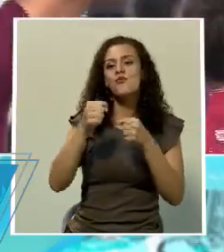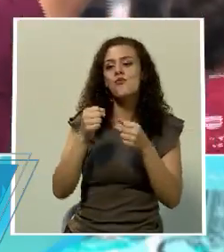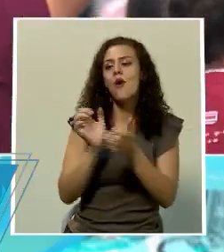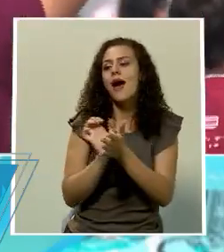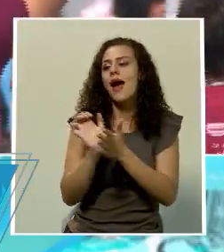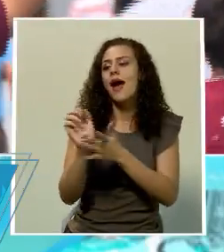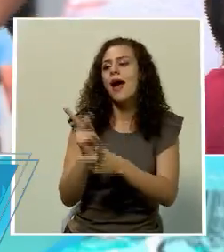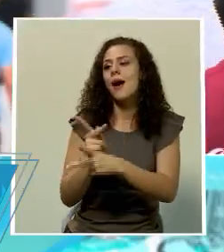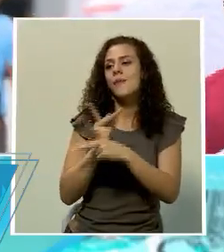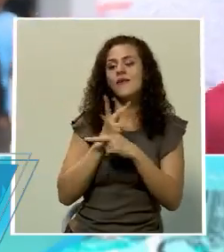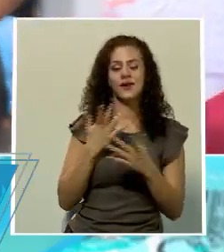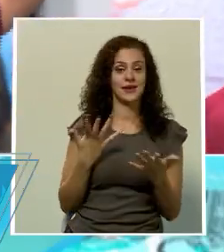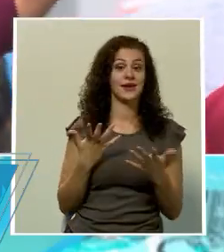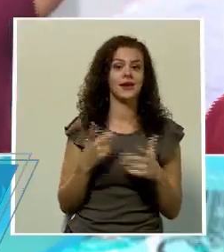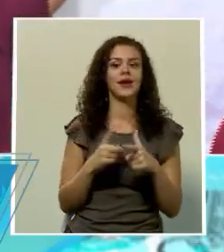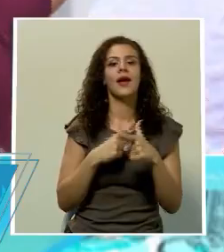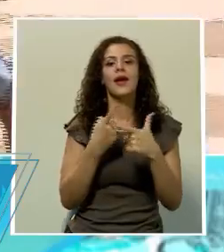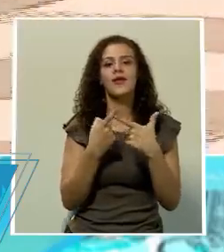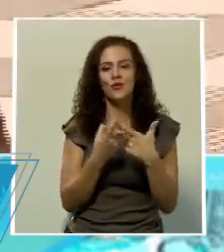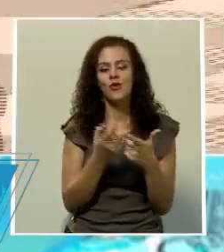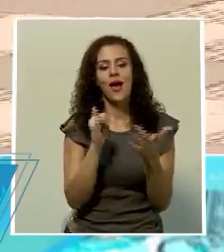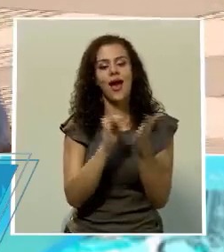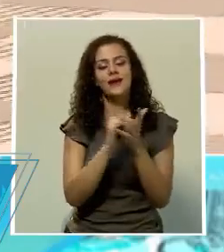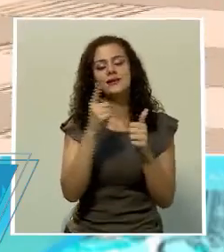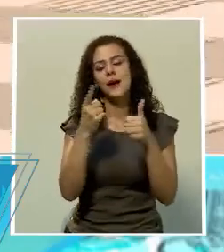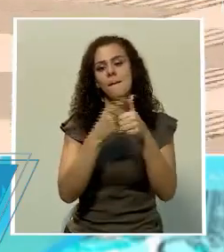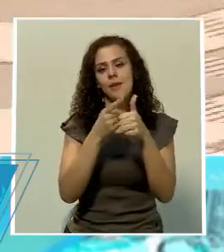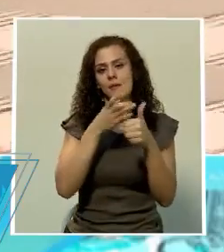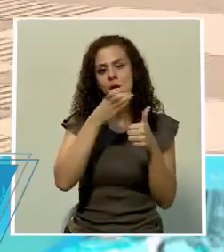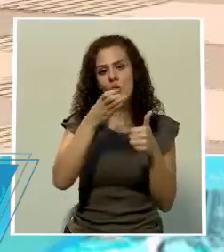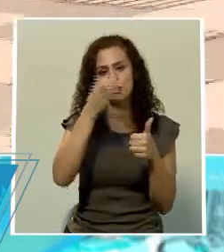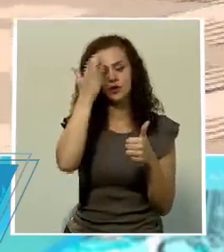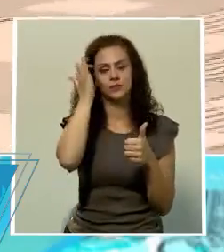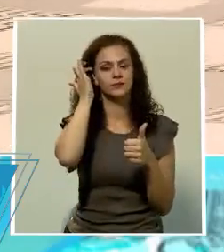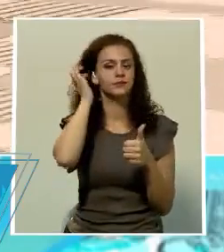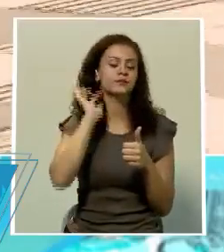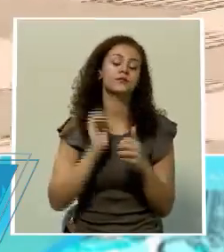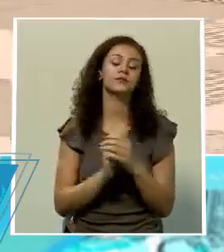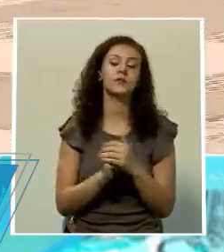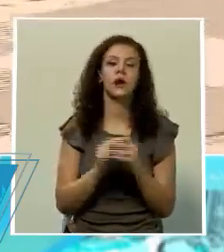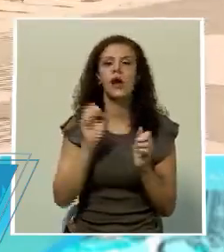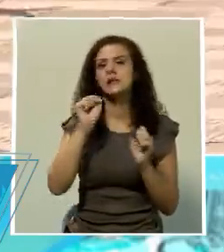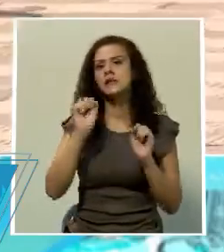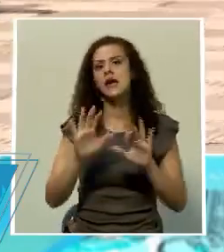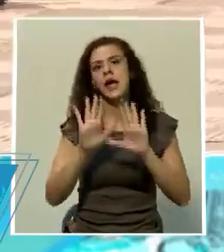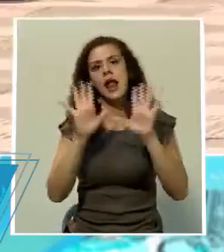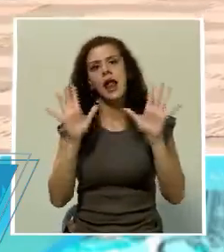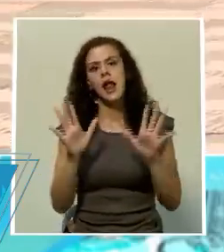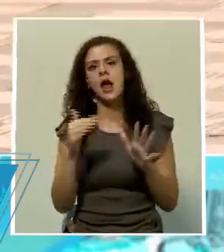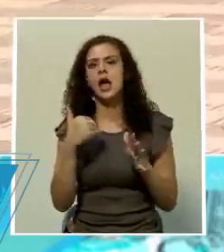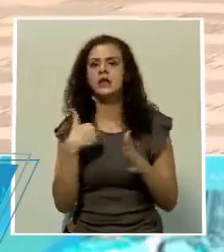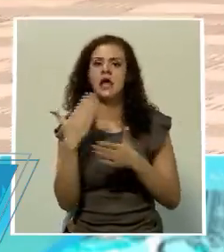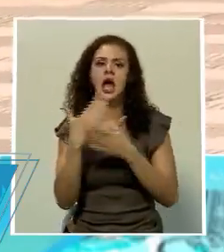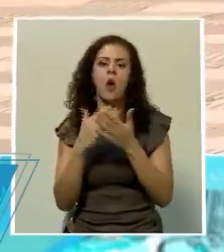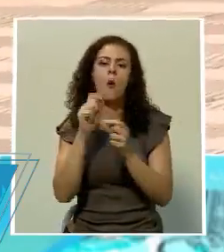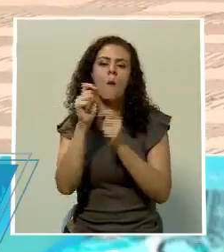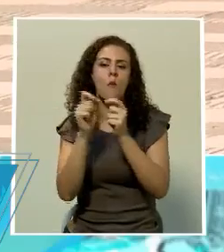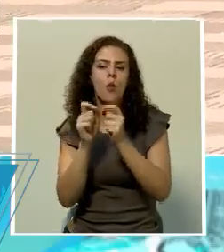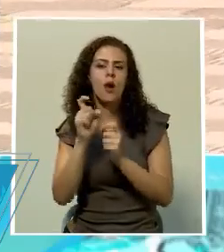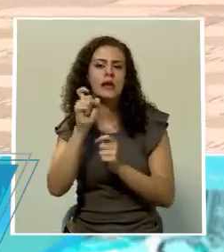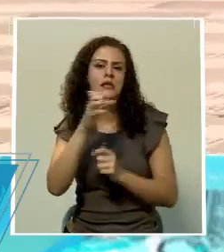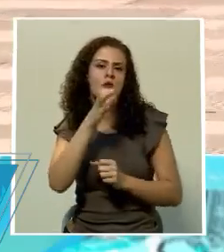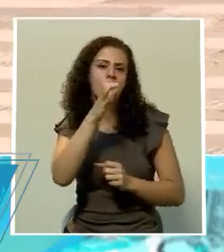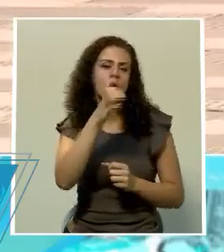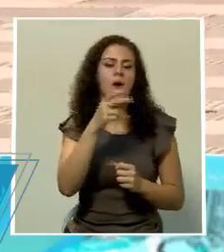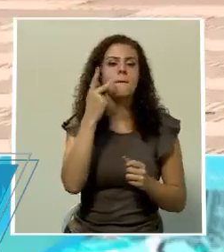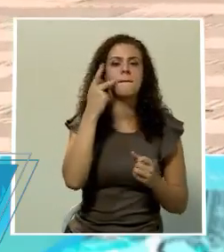sido prevenible. Entonces este es el primer concepto. Por supuesto que hay cosas operativas, puntuales, que tenemos